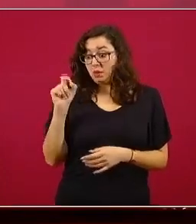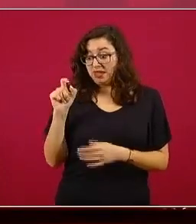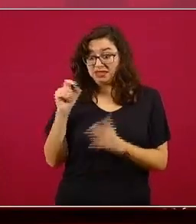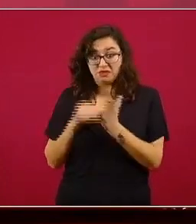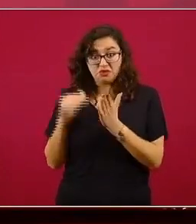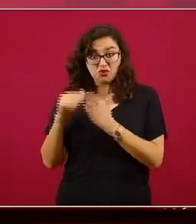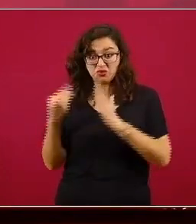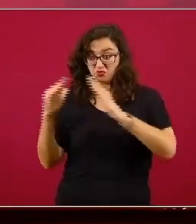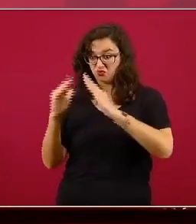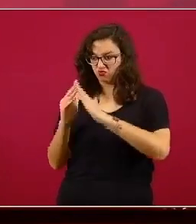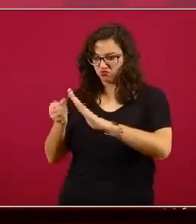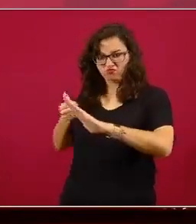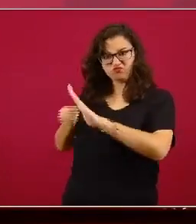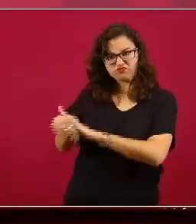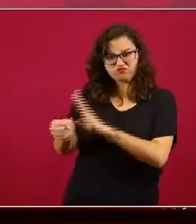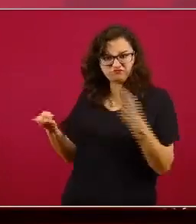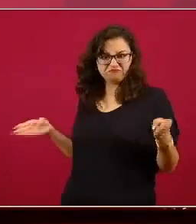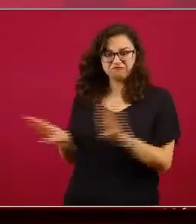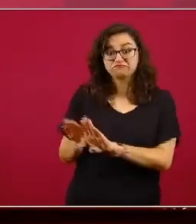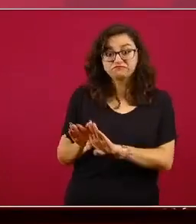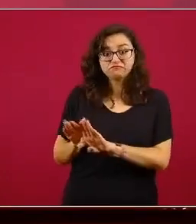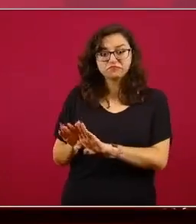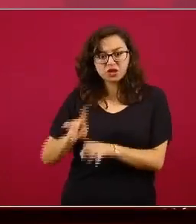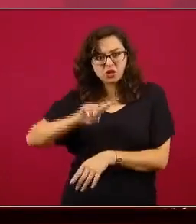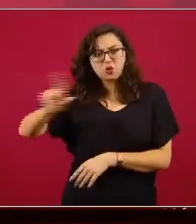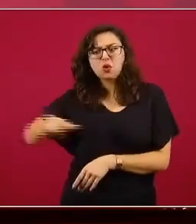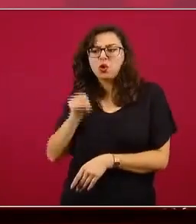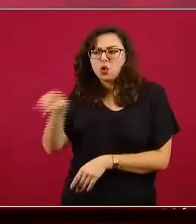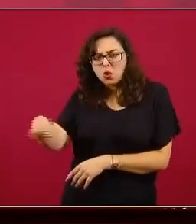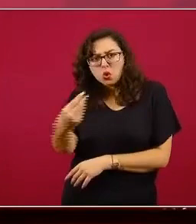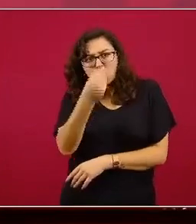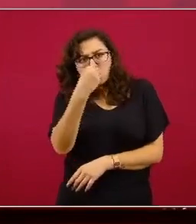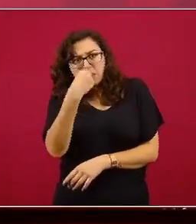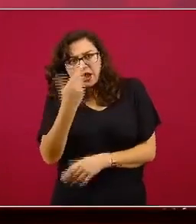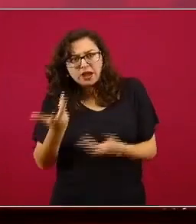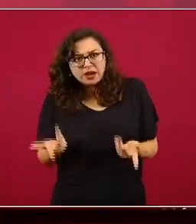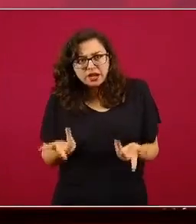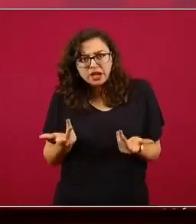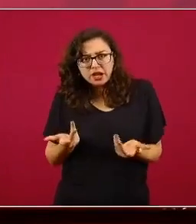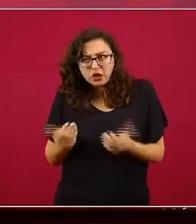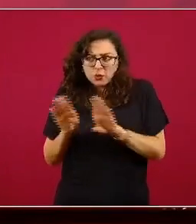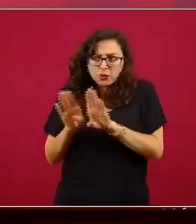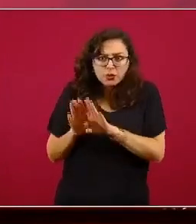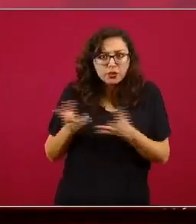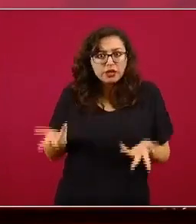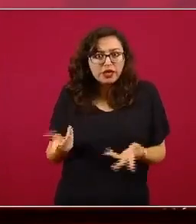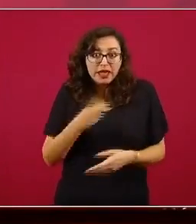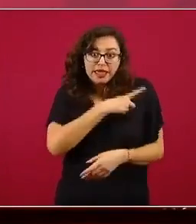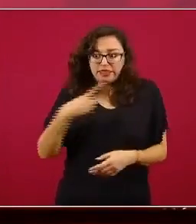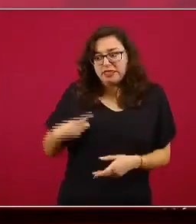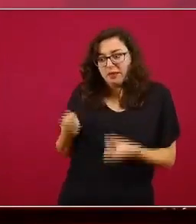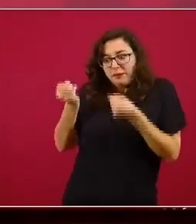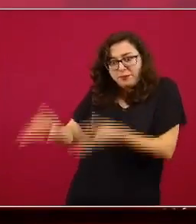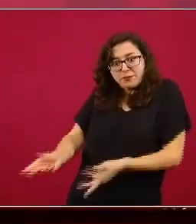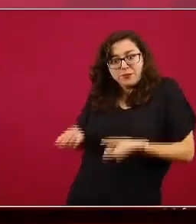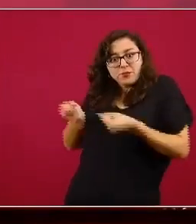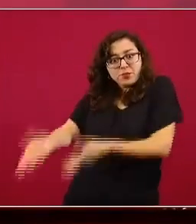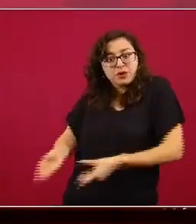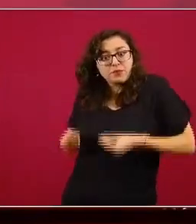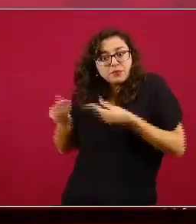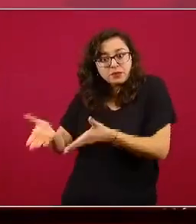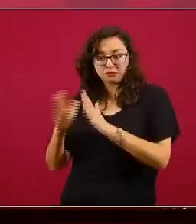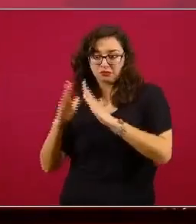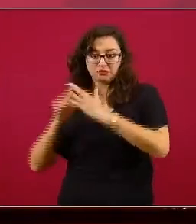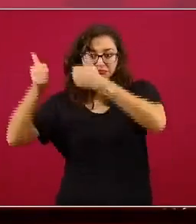darles los medios para que puedan estar físicamente, permanentemente en sus casas. Esto es un asunto de